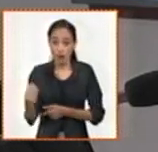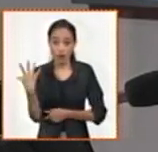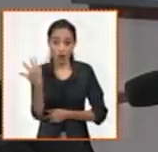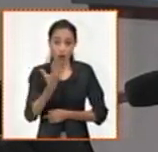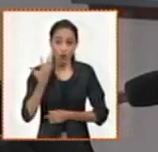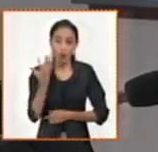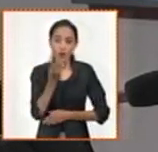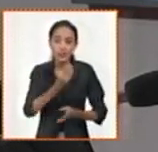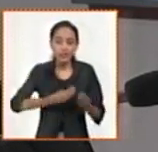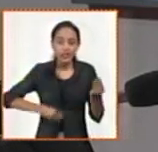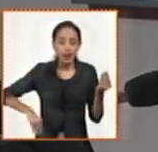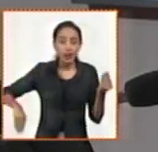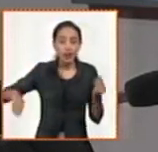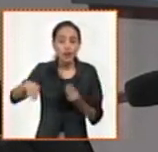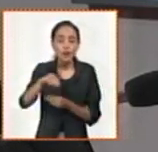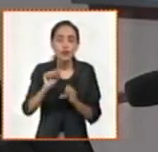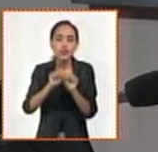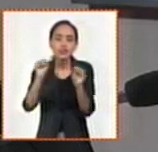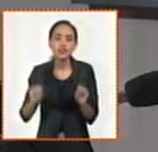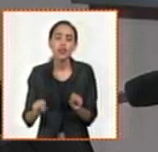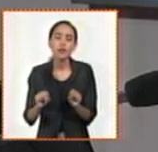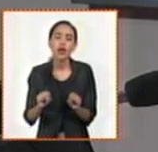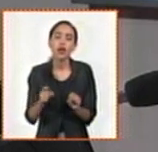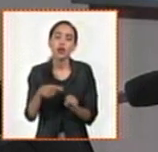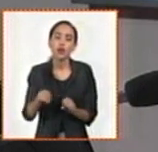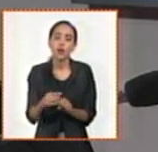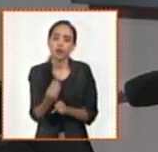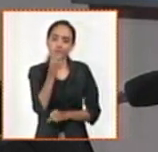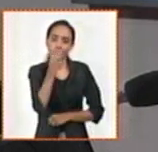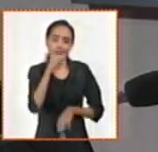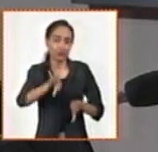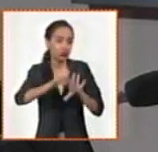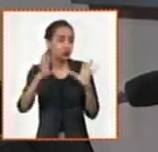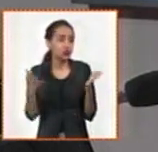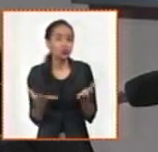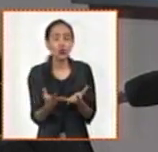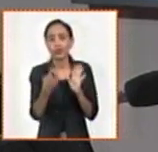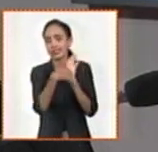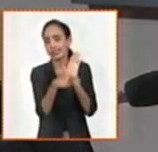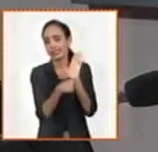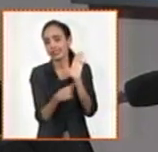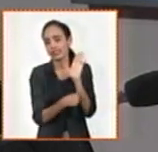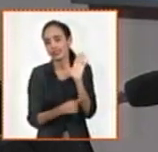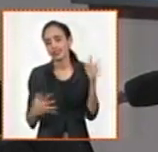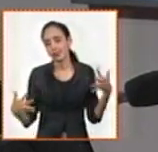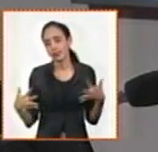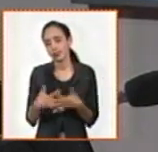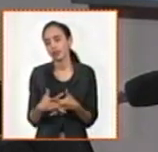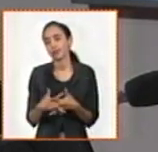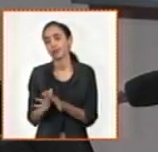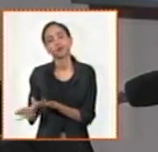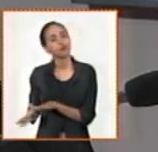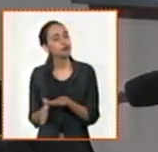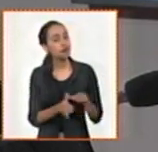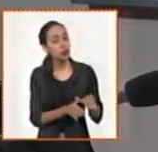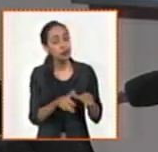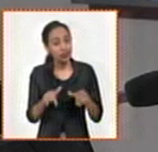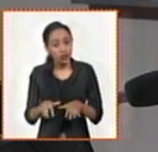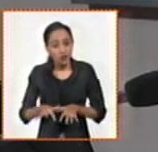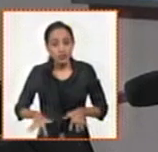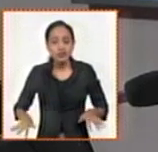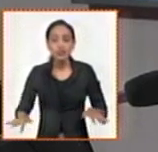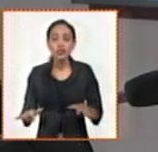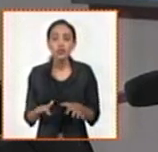una transformación del sistema alimentario y todo lo que conlleva. Ahora, esto no se da en un